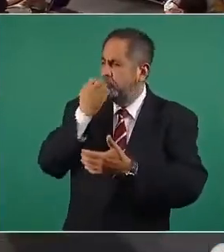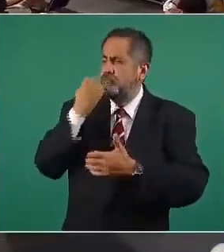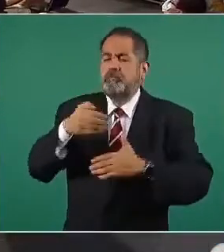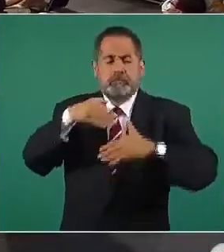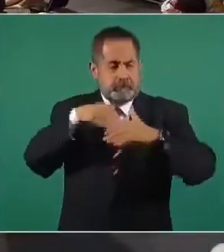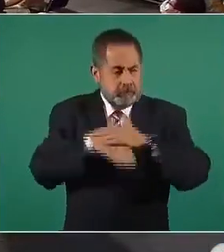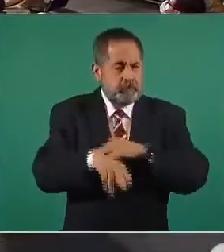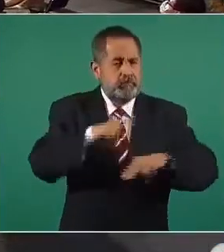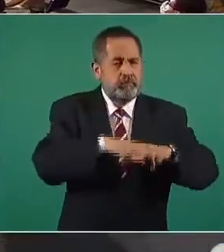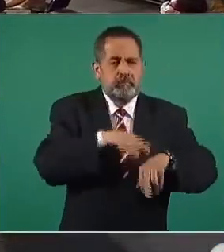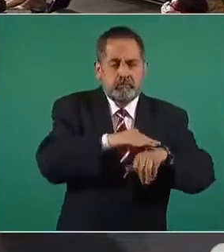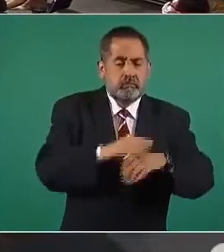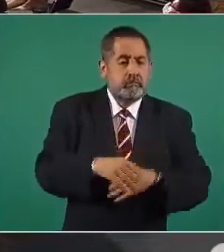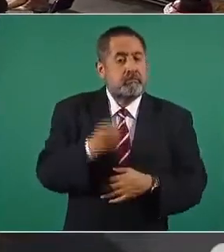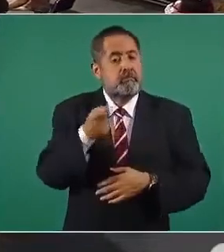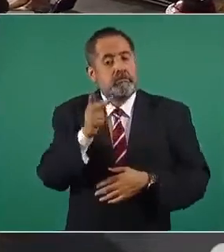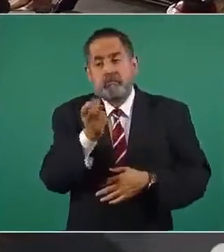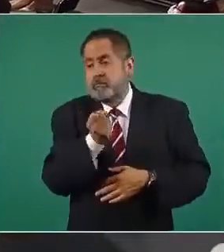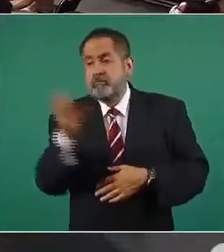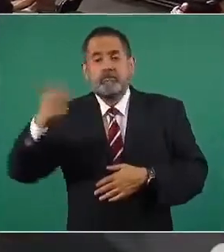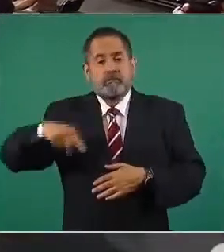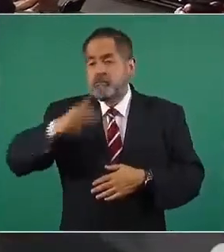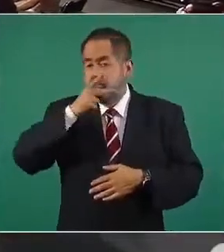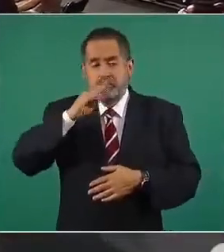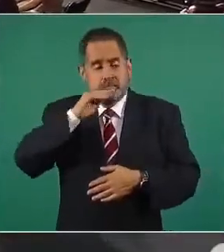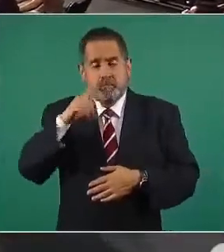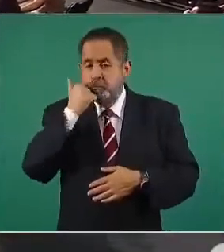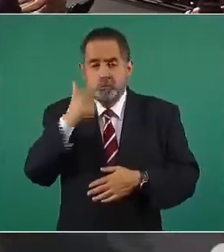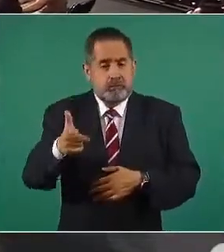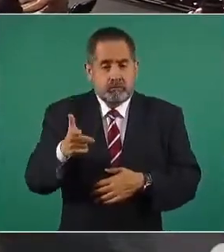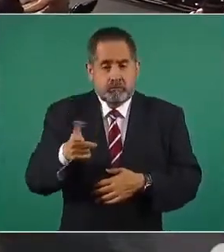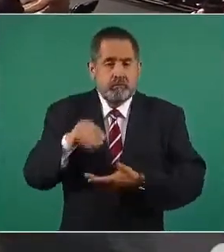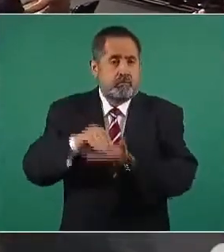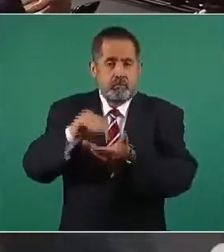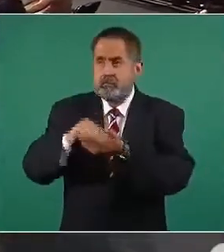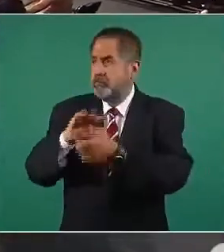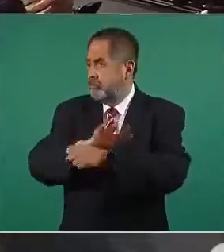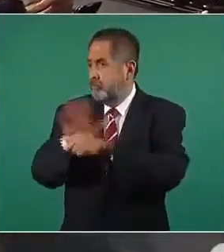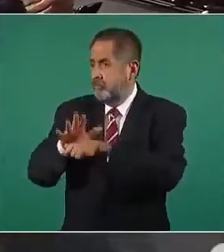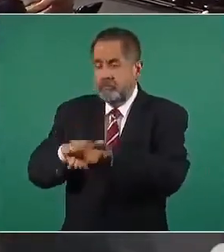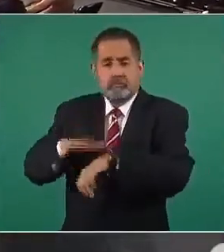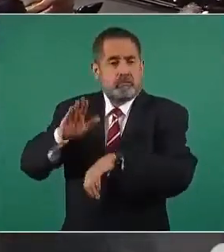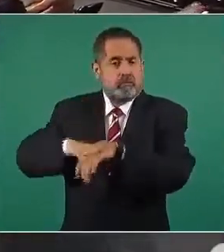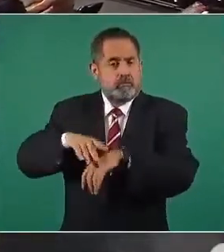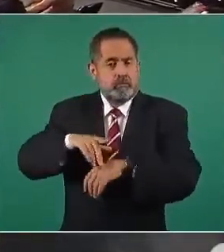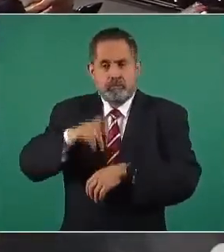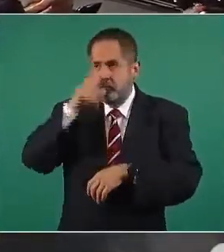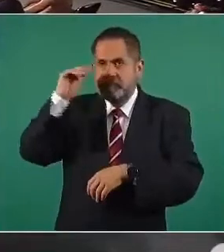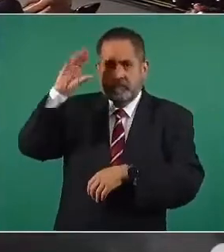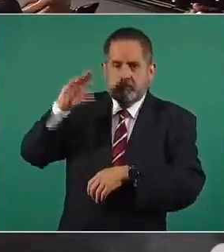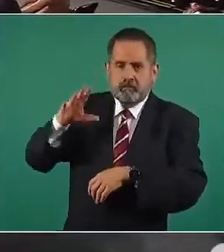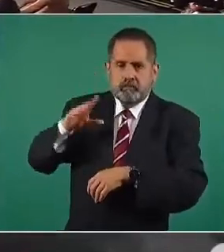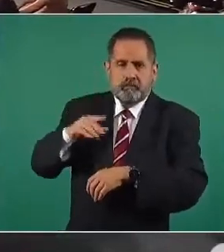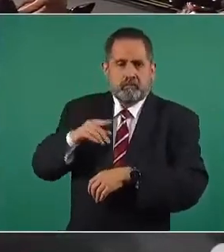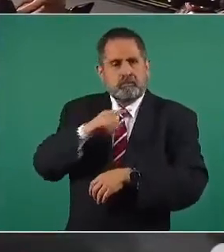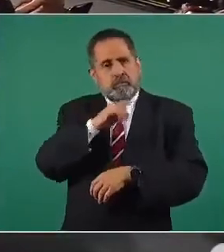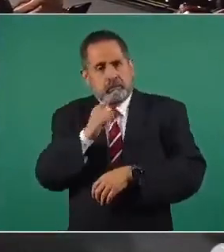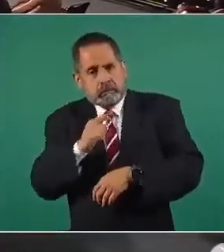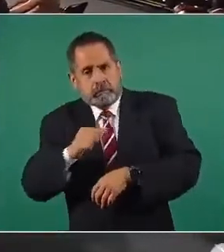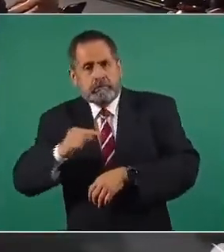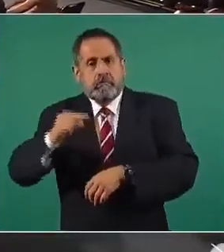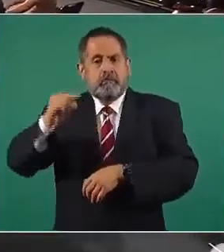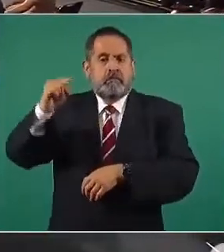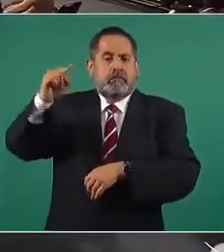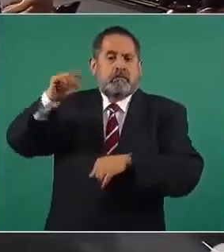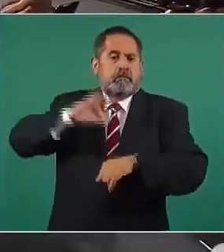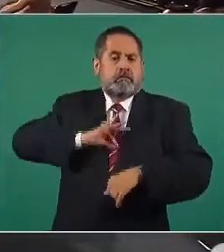muchos padres de familia que están en contra del regreso presencial cuando aún estamos en pandemia y sobre todo ahorita con esta nueva cepa que